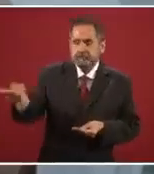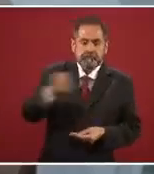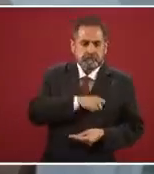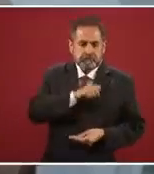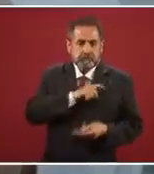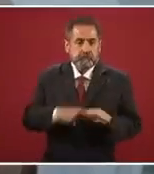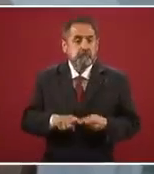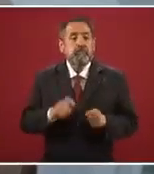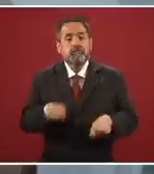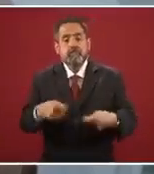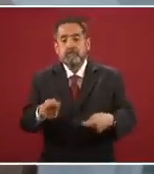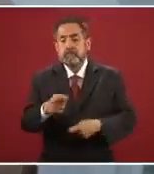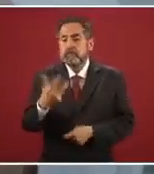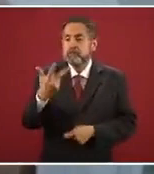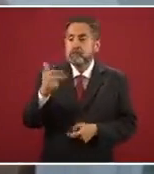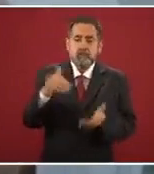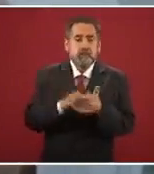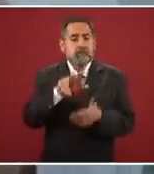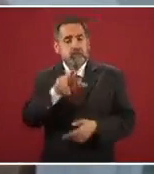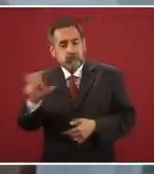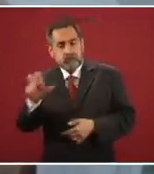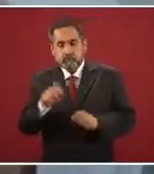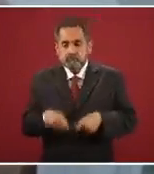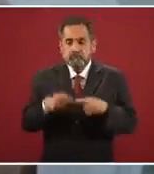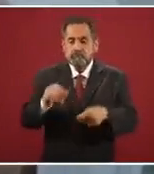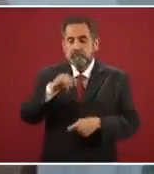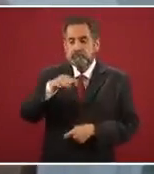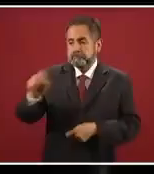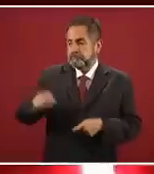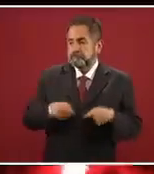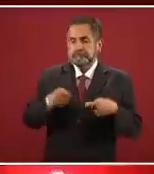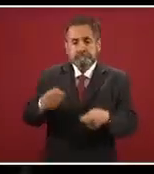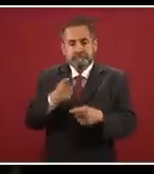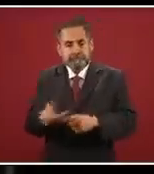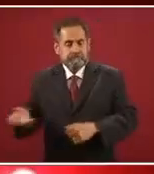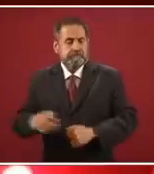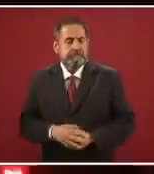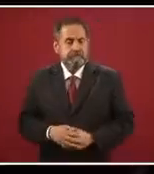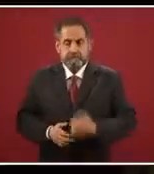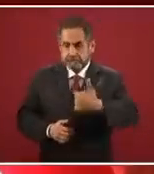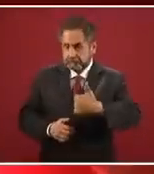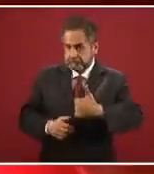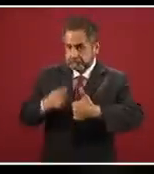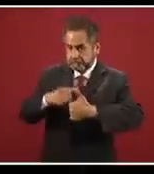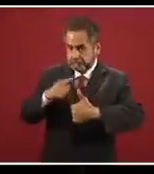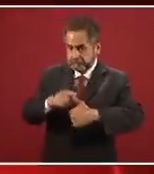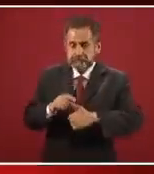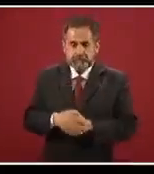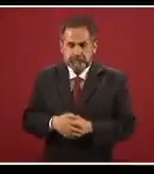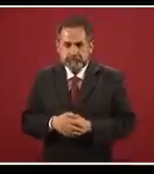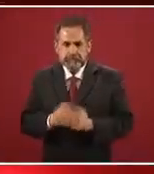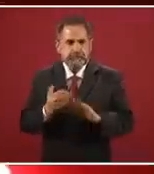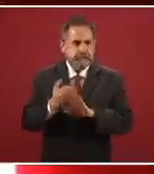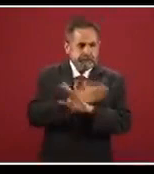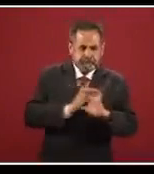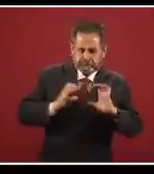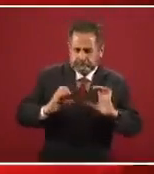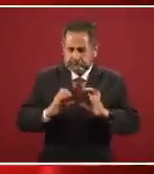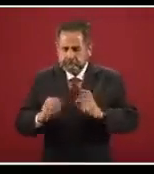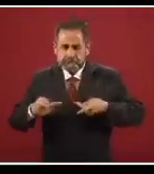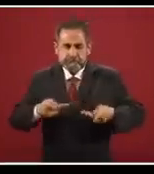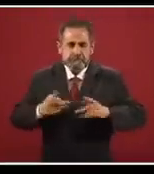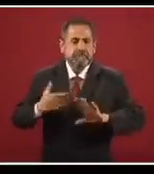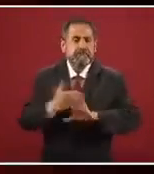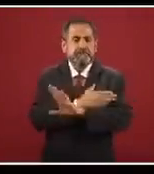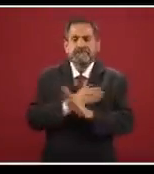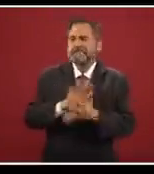8.800 consultas al Instituto Mexicano del Seguro Social. 6. Prevención e investigación al crimen organizado en